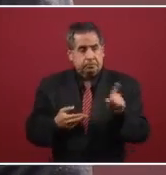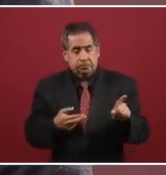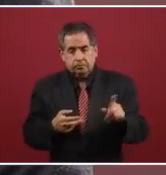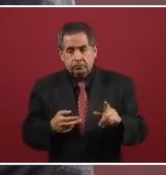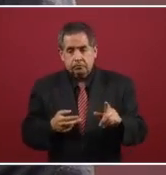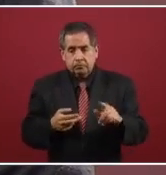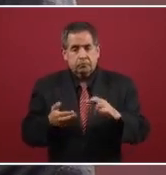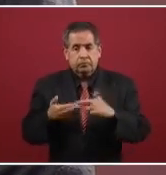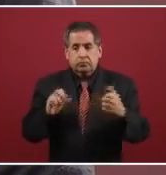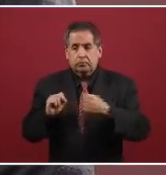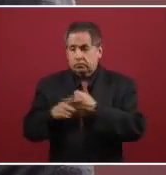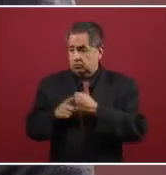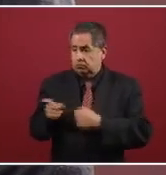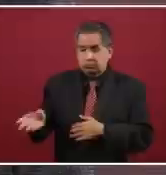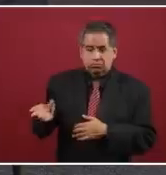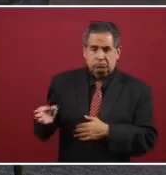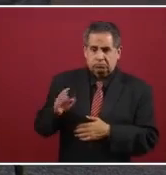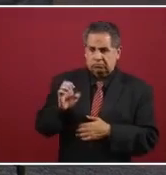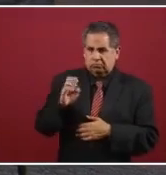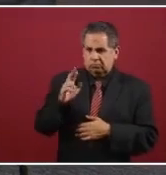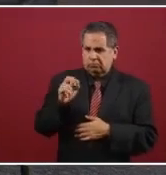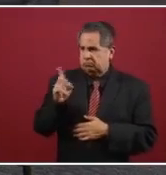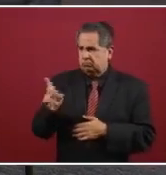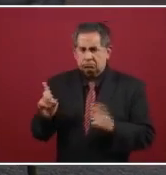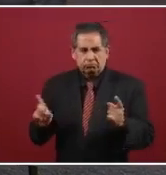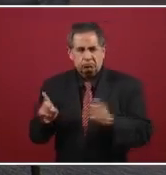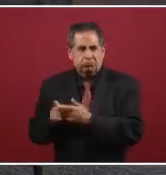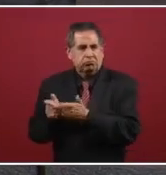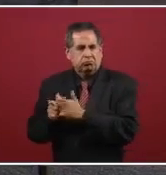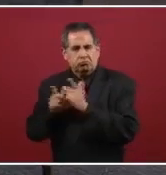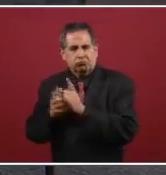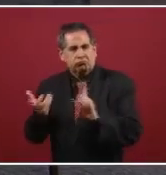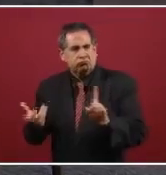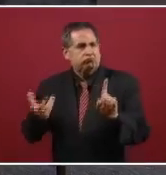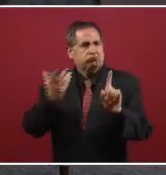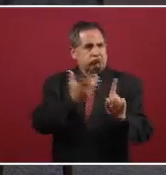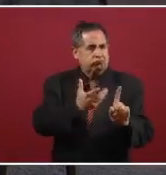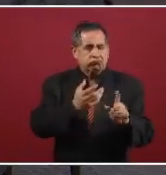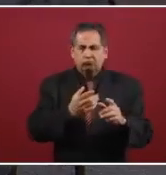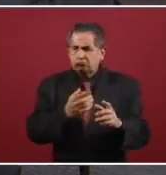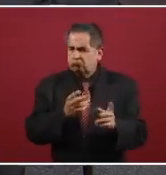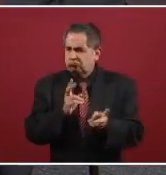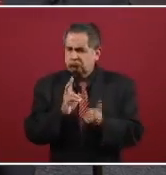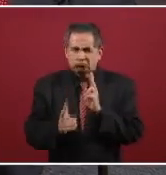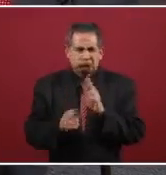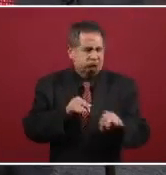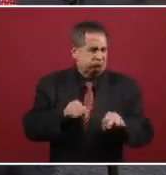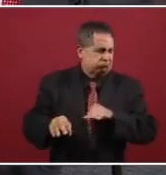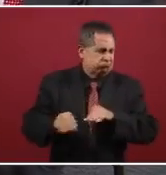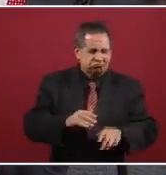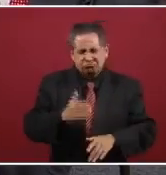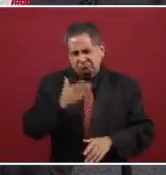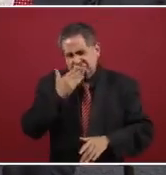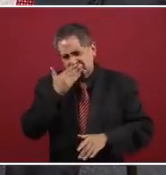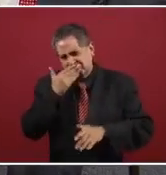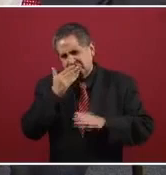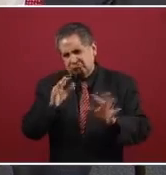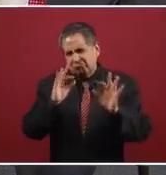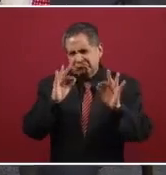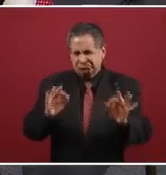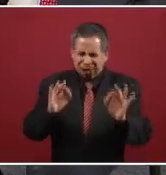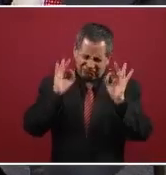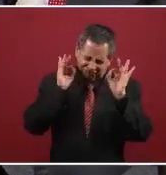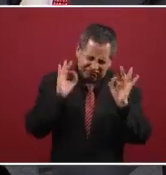de Relaciones Exteriores, Marcelo Ebrard, y una comisión hicieron un trabajo excepcional, de